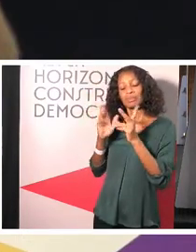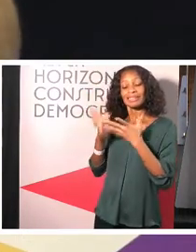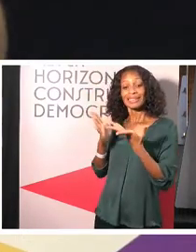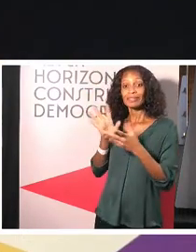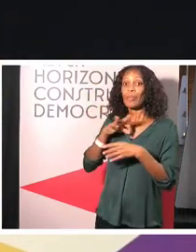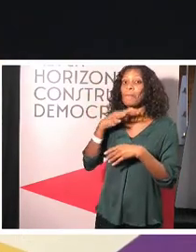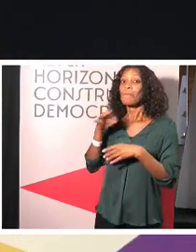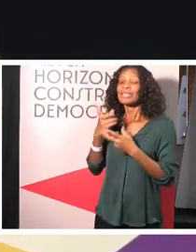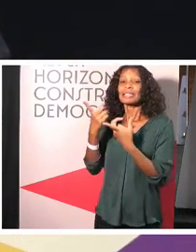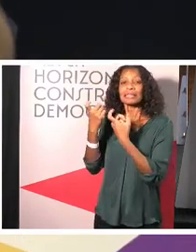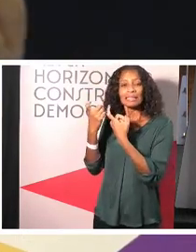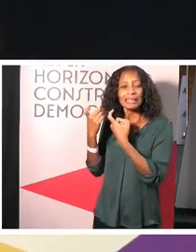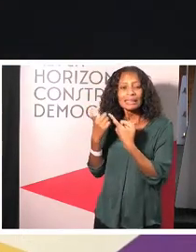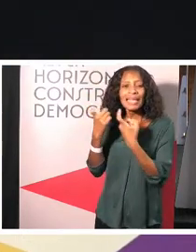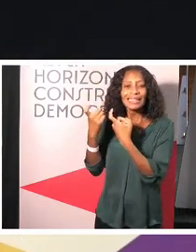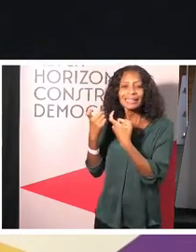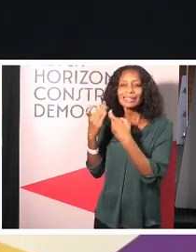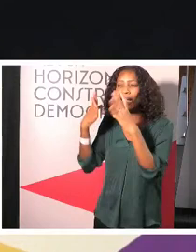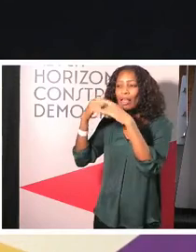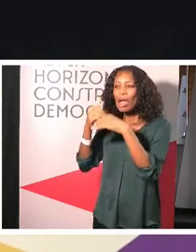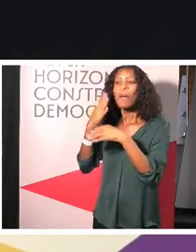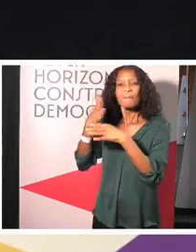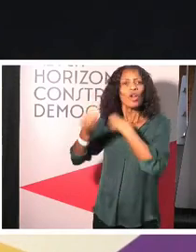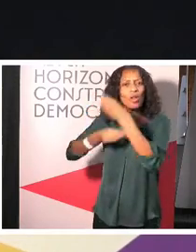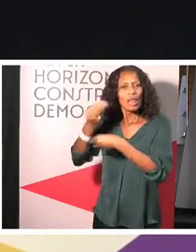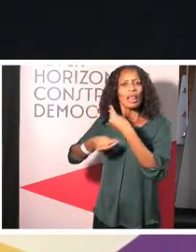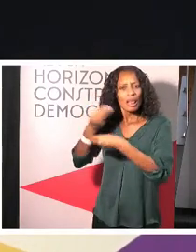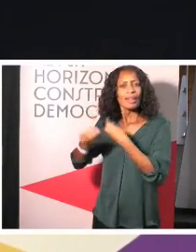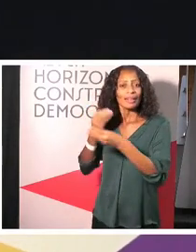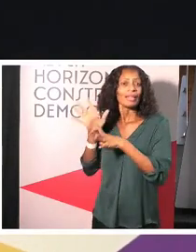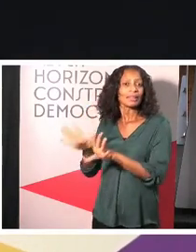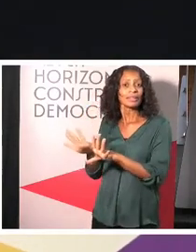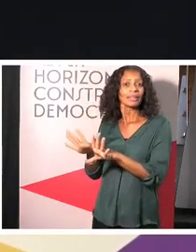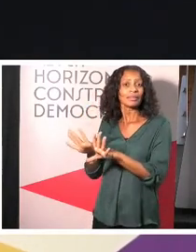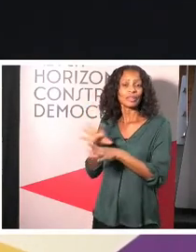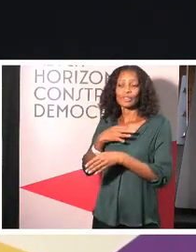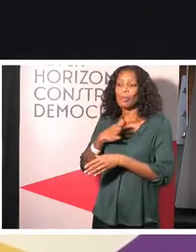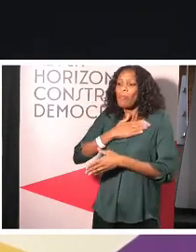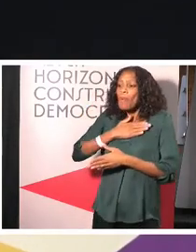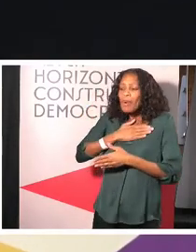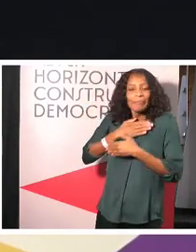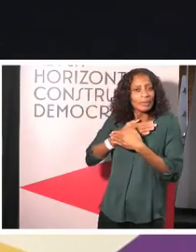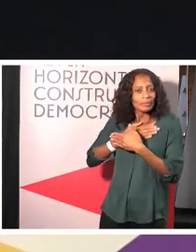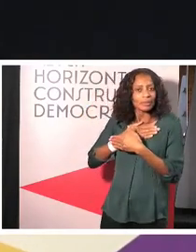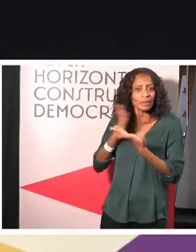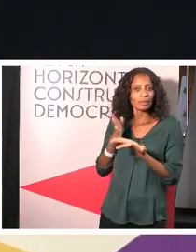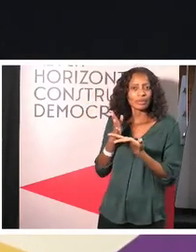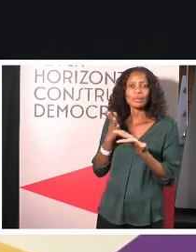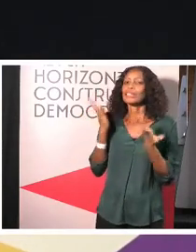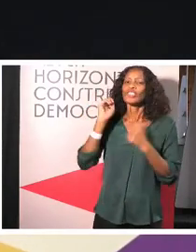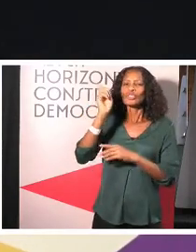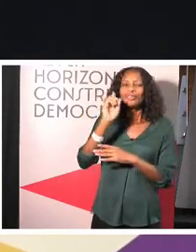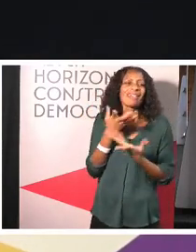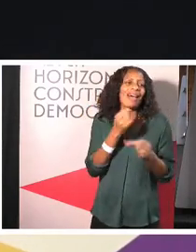económica, podemos tener una función mucho más estética, y que eso sea un fin por sí mismo, no trabajar para luego ser libres, ¿no?